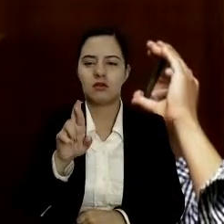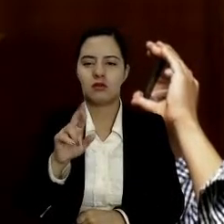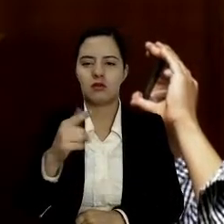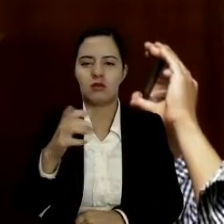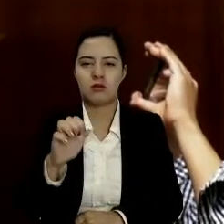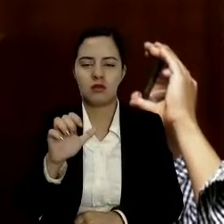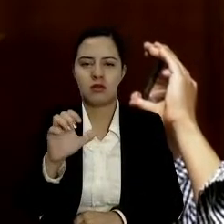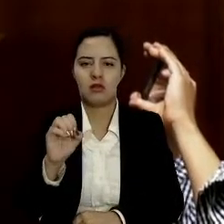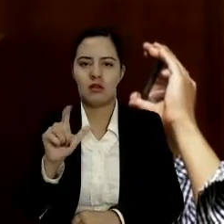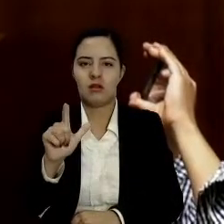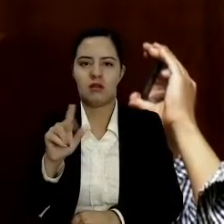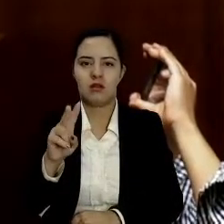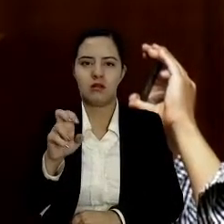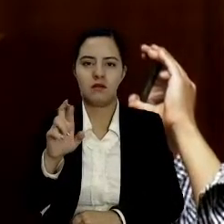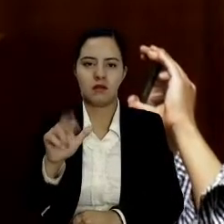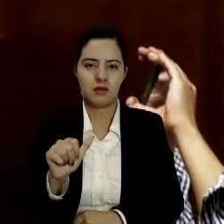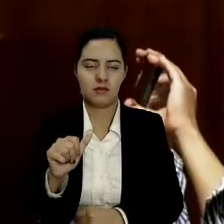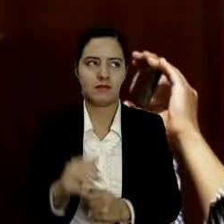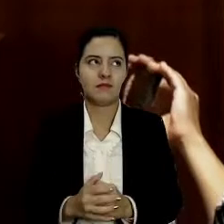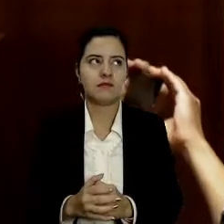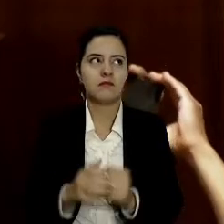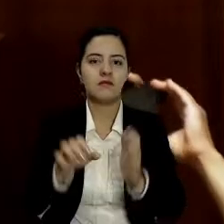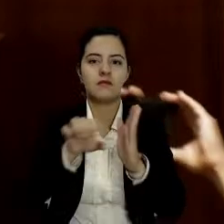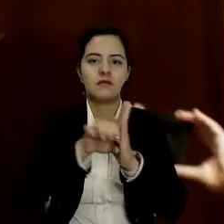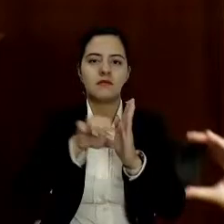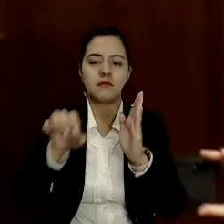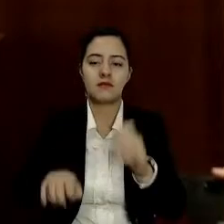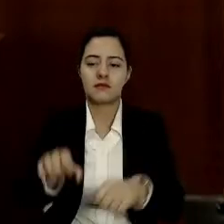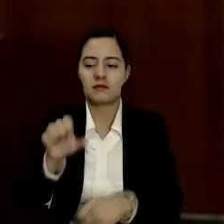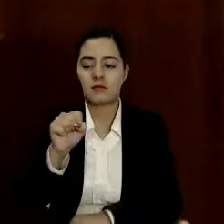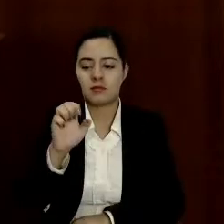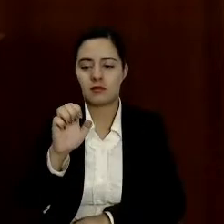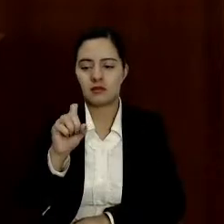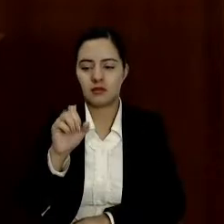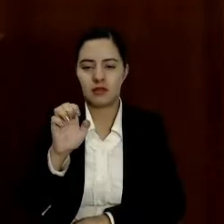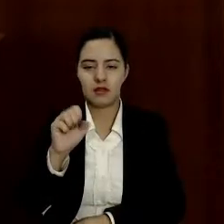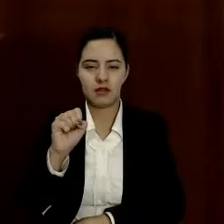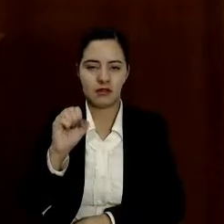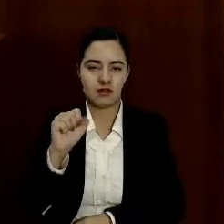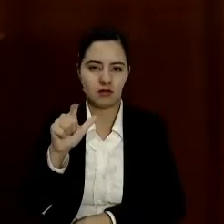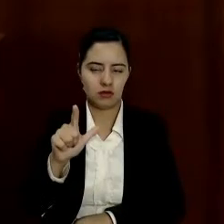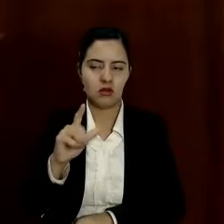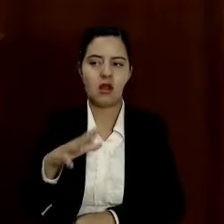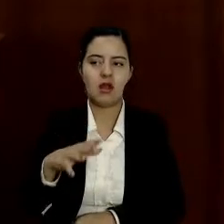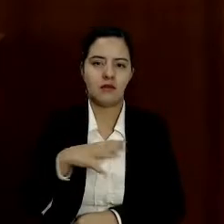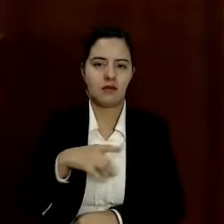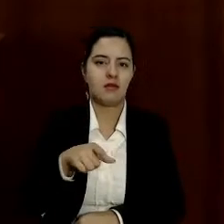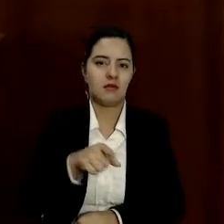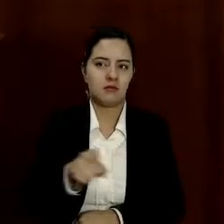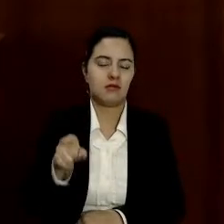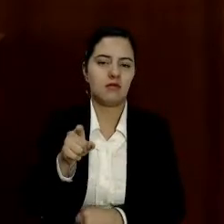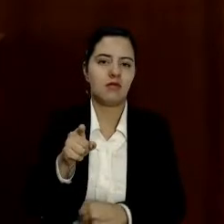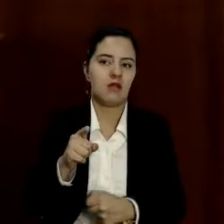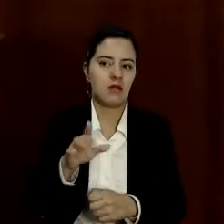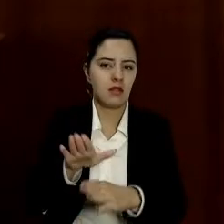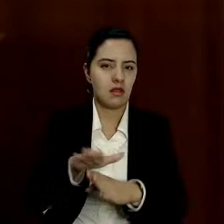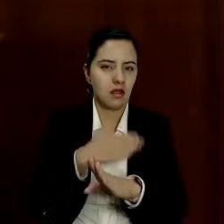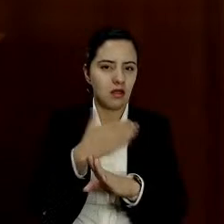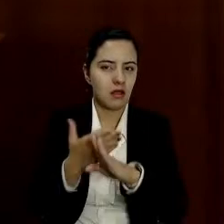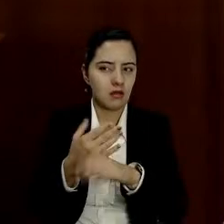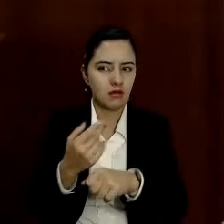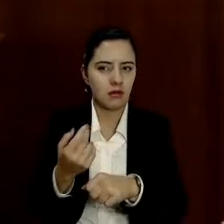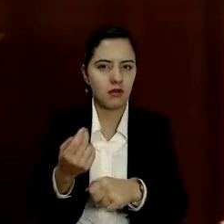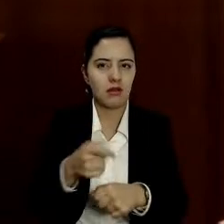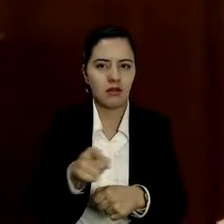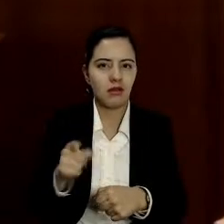antecesor. Tan solo en el caso de Sedesol, las observaciones por probables daños al erario público, producto de 11